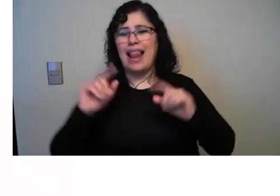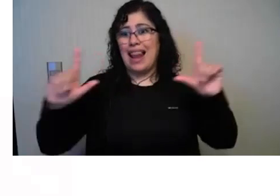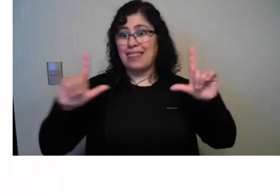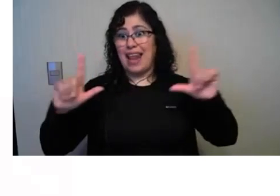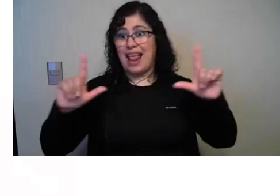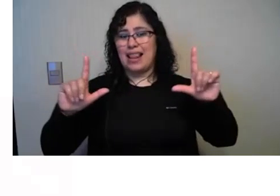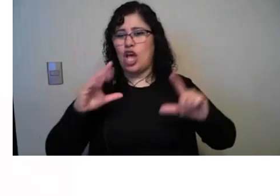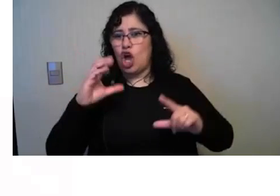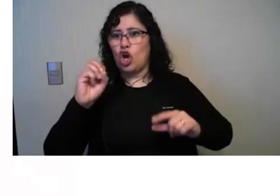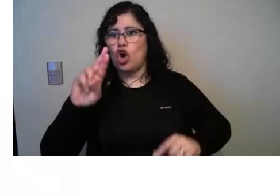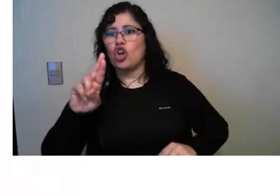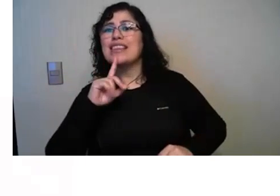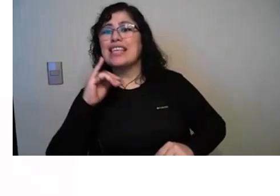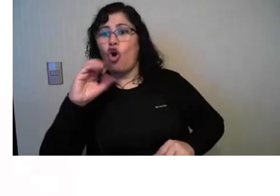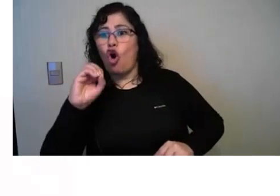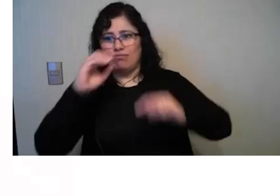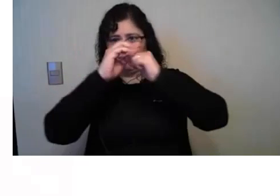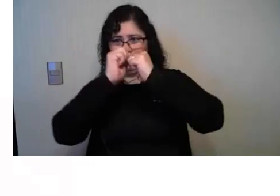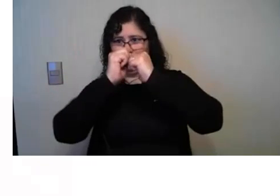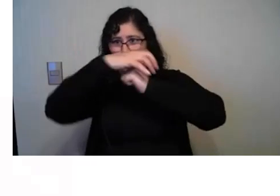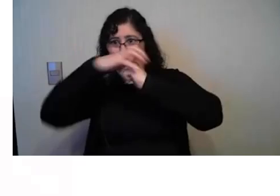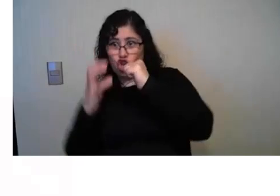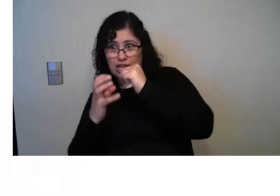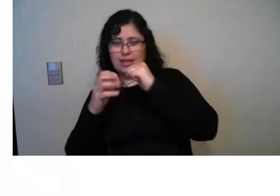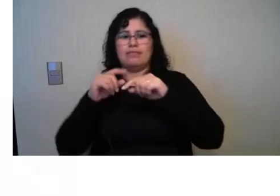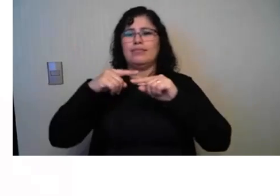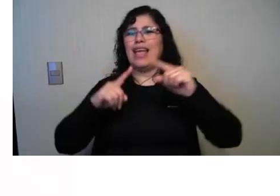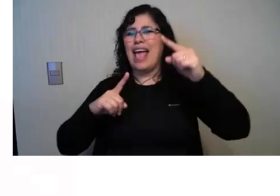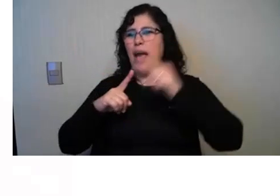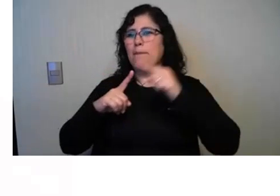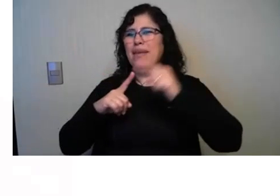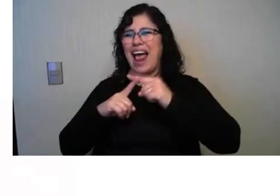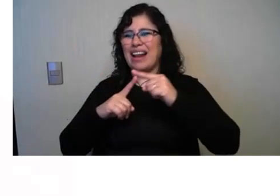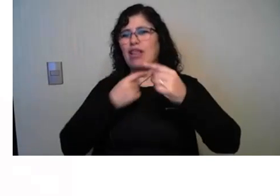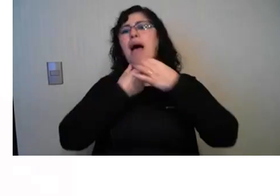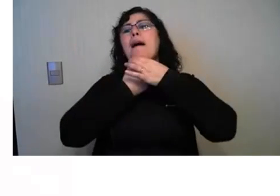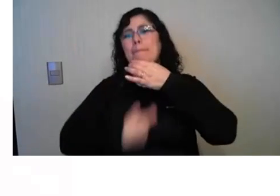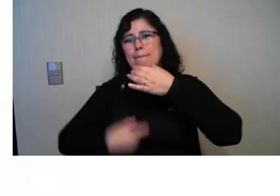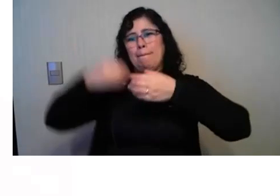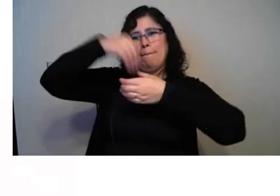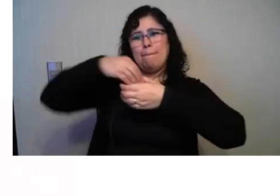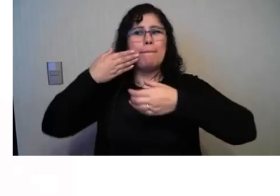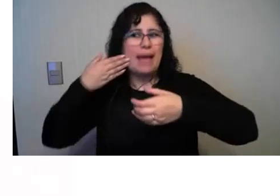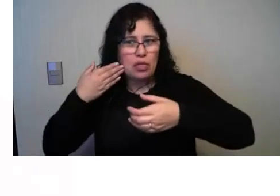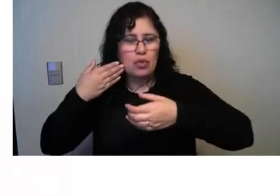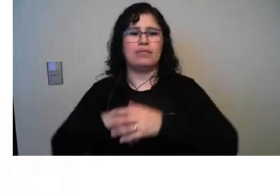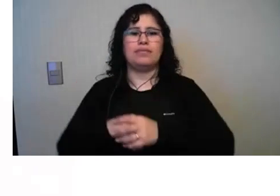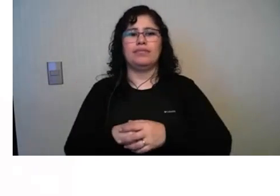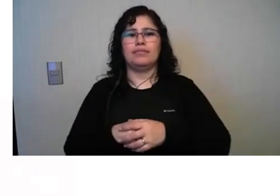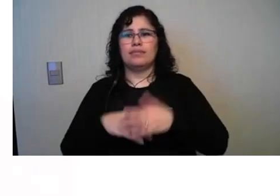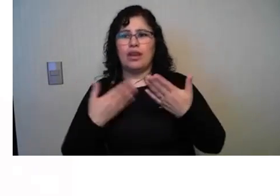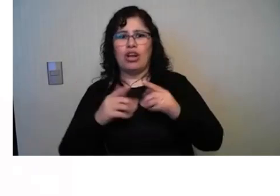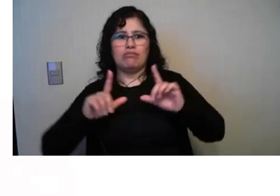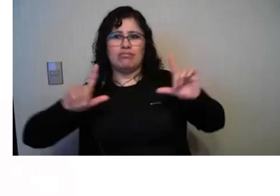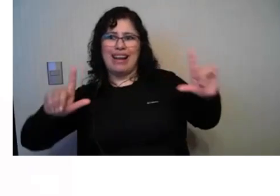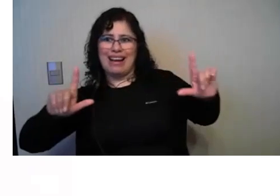córtico de corteza, espinal de médula espinal y lateral porque, bueno, va en este caso por el cordón